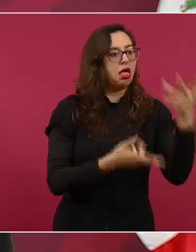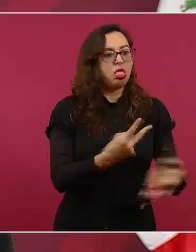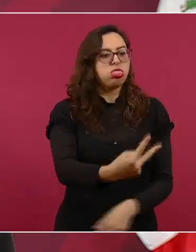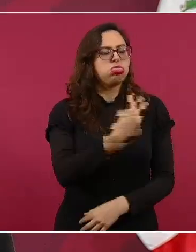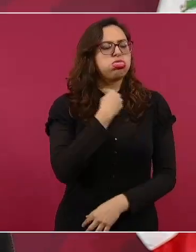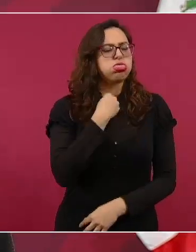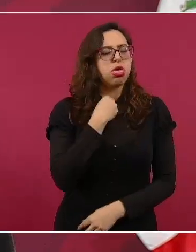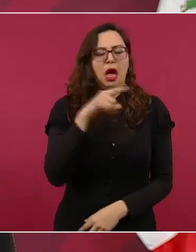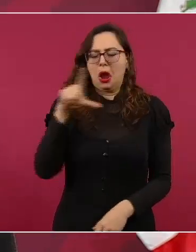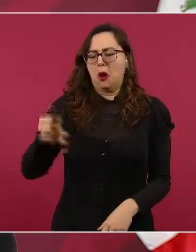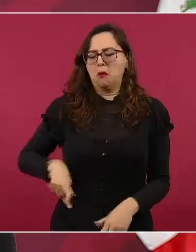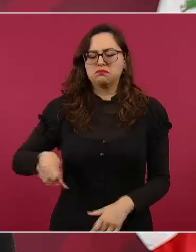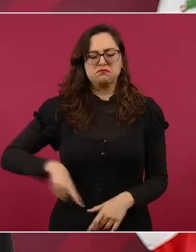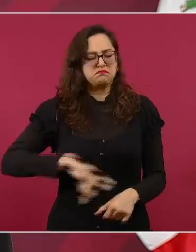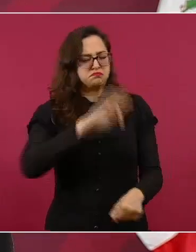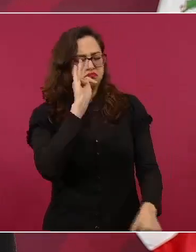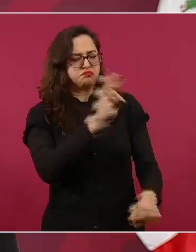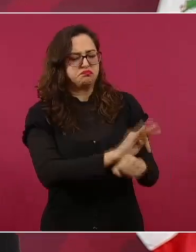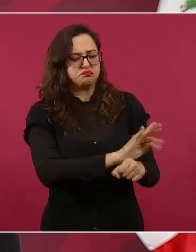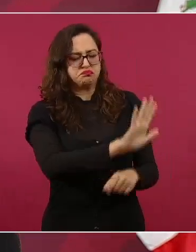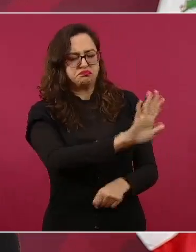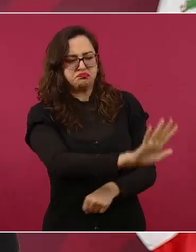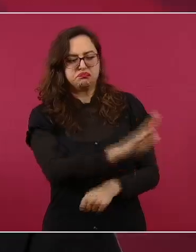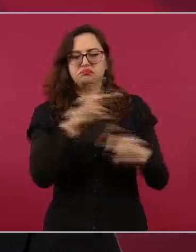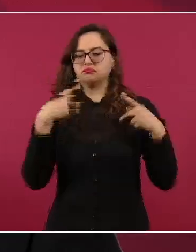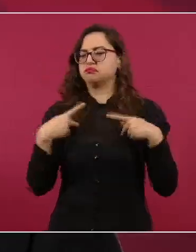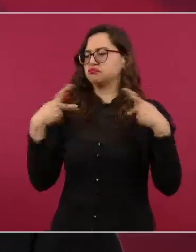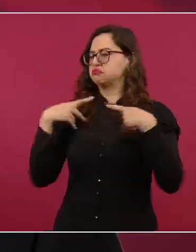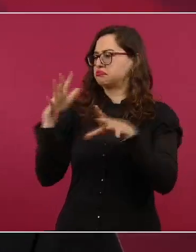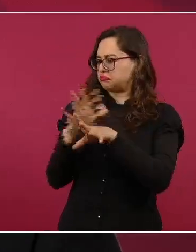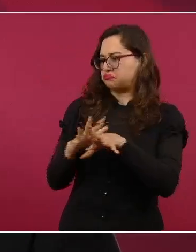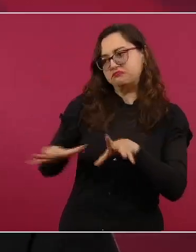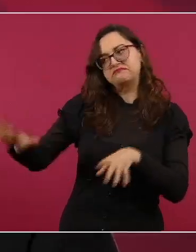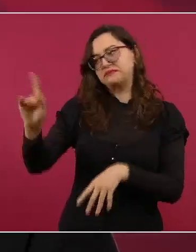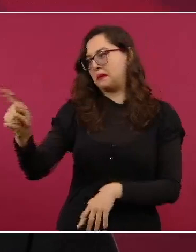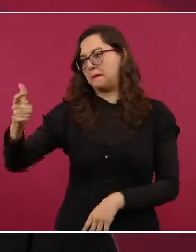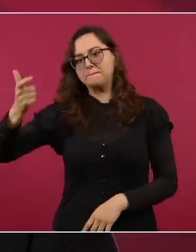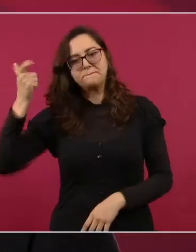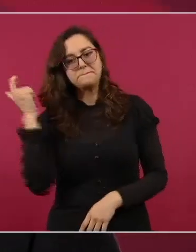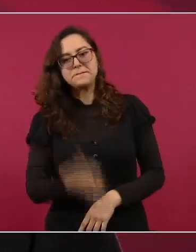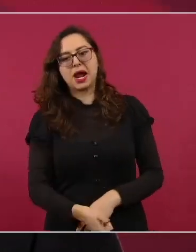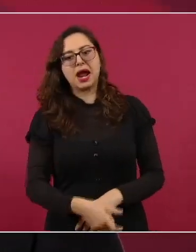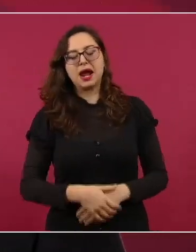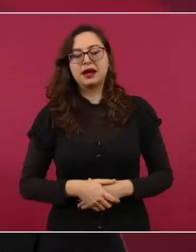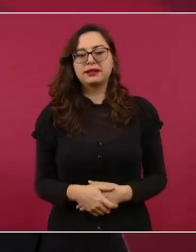¿Cuándo? Ah, pero también han habido cosas buenas,